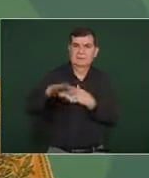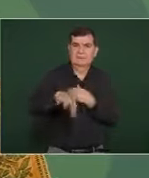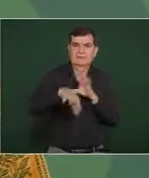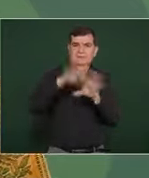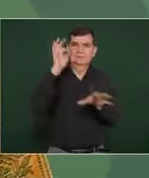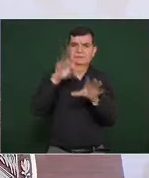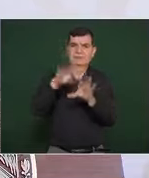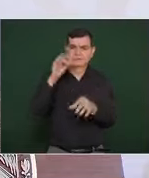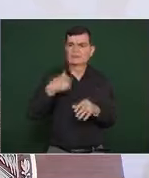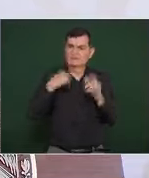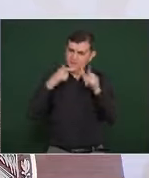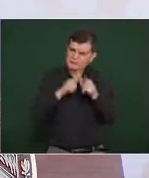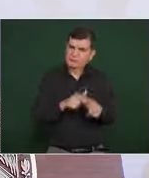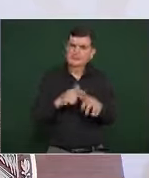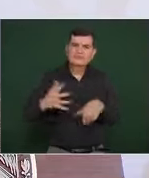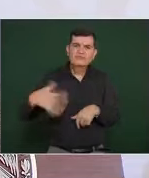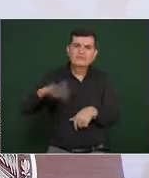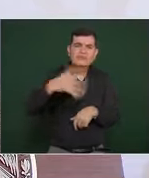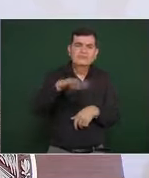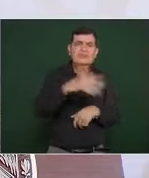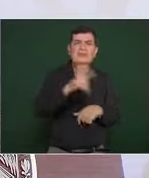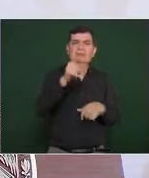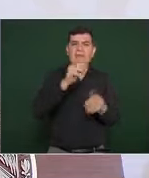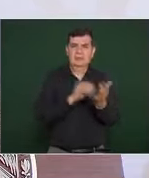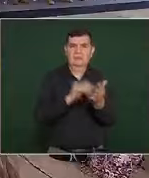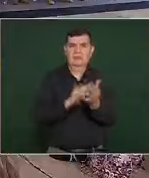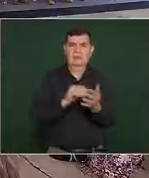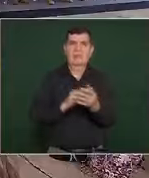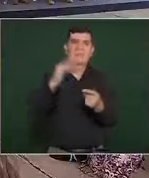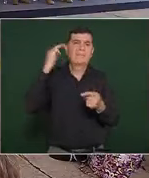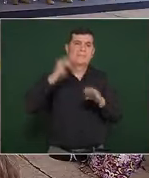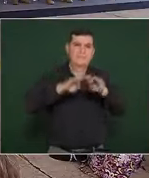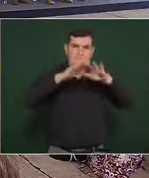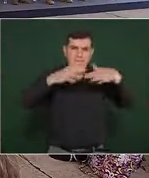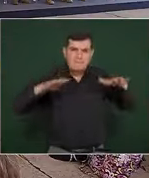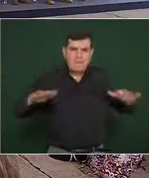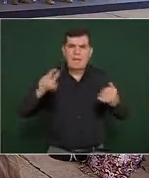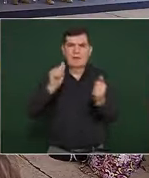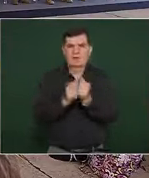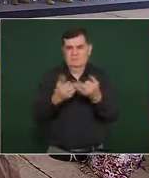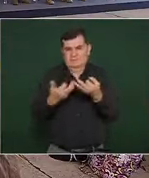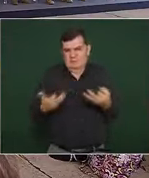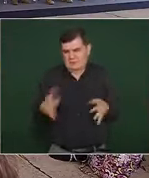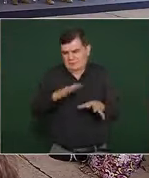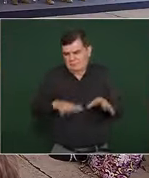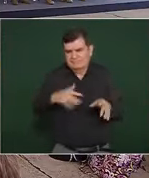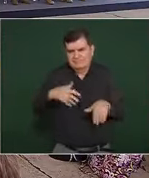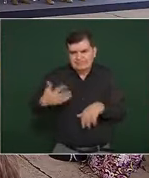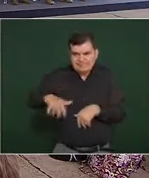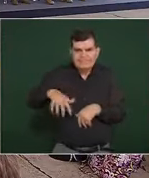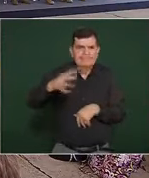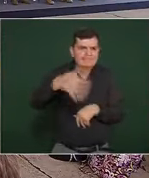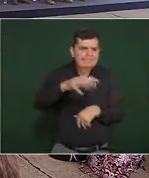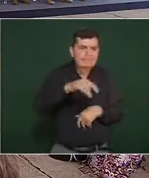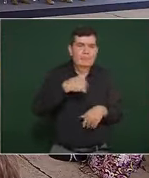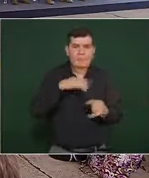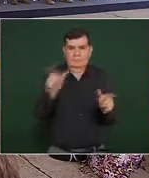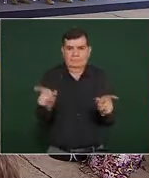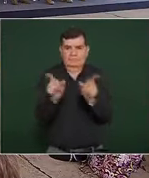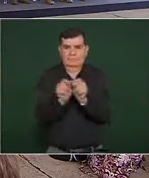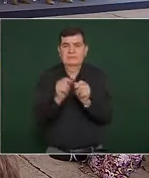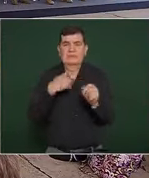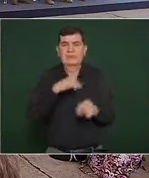se siguen realizando estas búsquedas tanto en mar como en tierra. Quiero concluir esta intervención pues